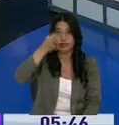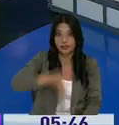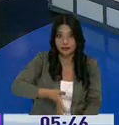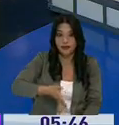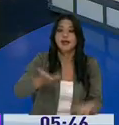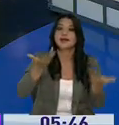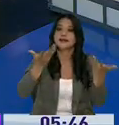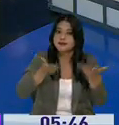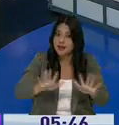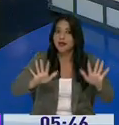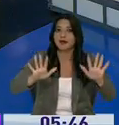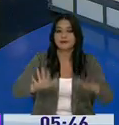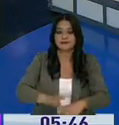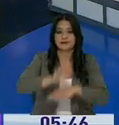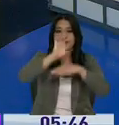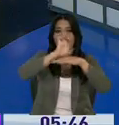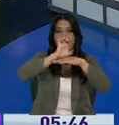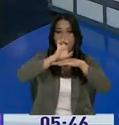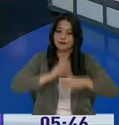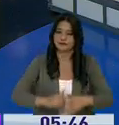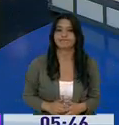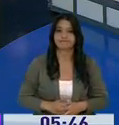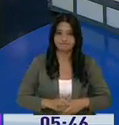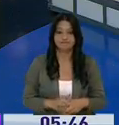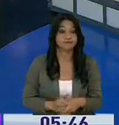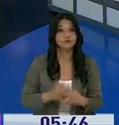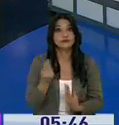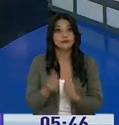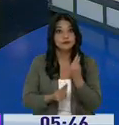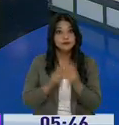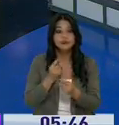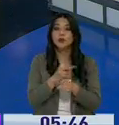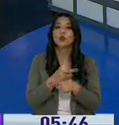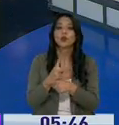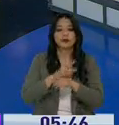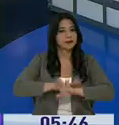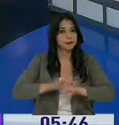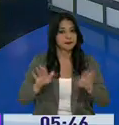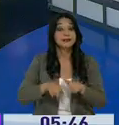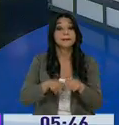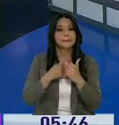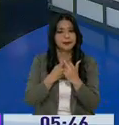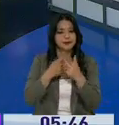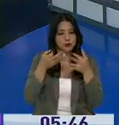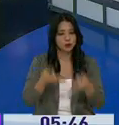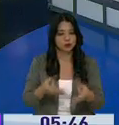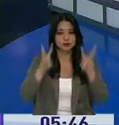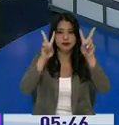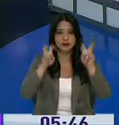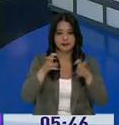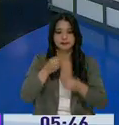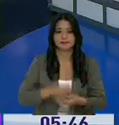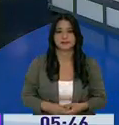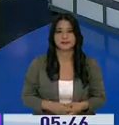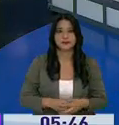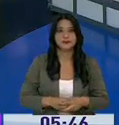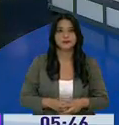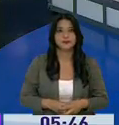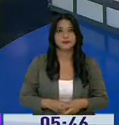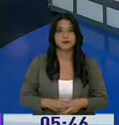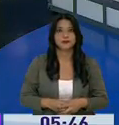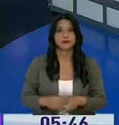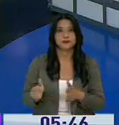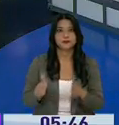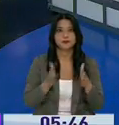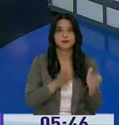ha llegado a nuestro Ecuador. Y lo que hay que hacer es tomar precauciones. Vamos a empezar, sí, claro, precisamente con ese tema. Iniciamos. Le contamos que el Ministerio de